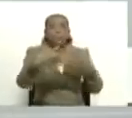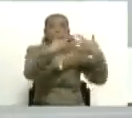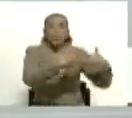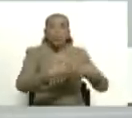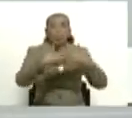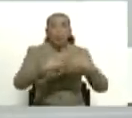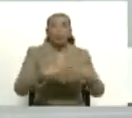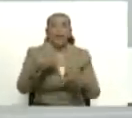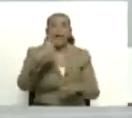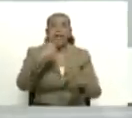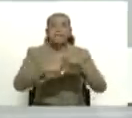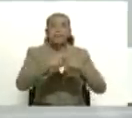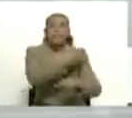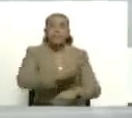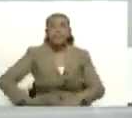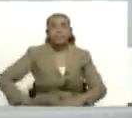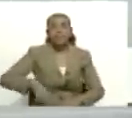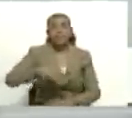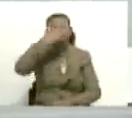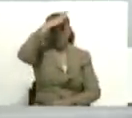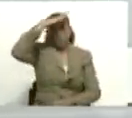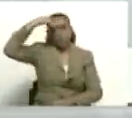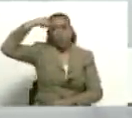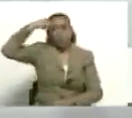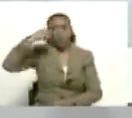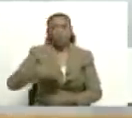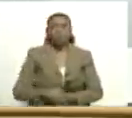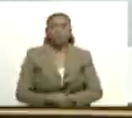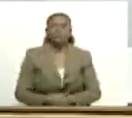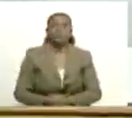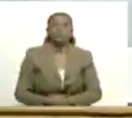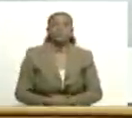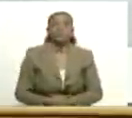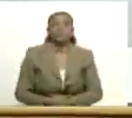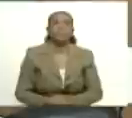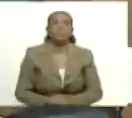contra Venezuela por parte del expresidente Donald Trump.